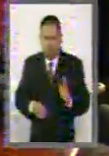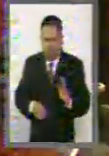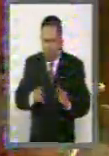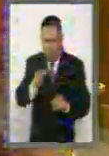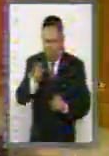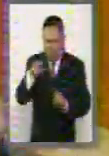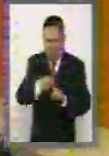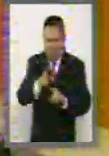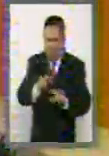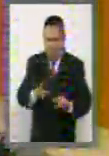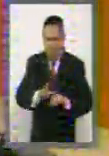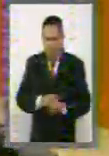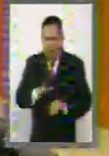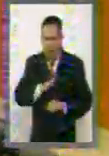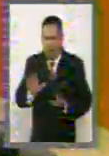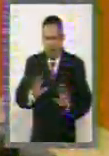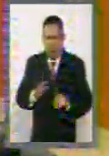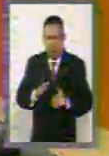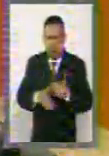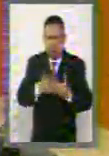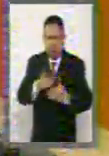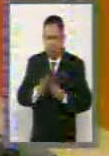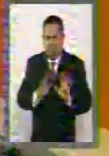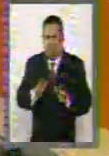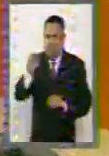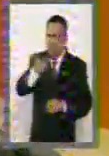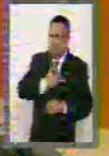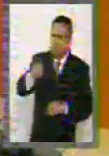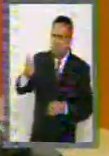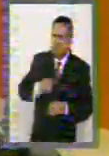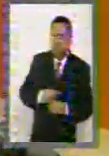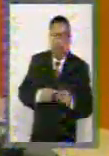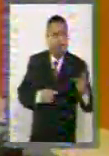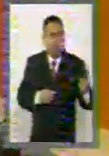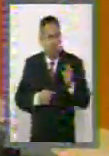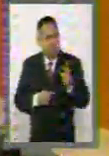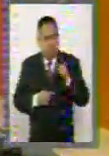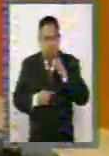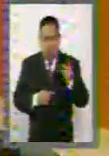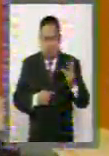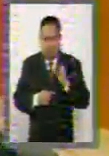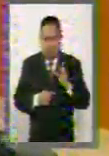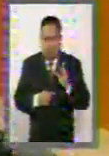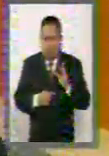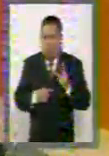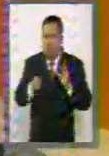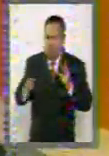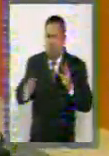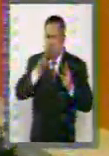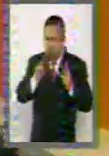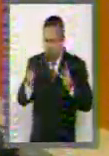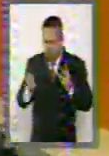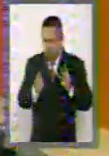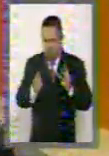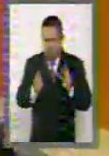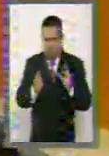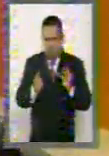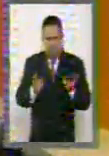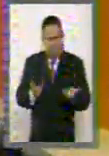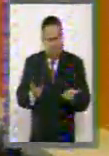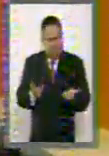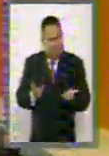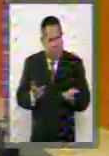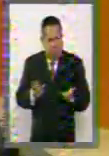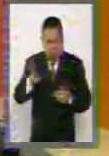género. No hay ninguna avanzada en la propuesta del presidente. Manda una terna de mujeres para sustituir a una mujer. ¿De verdad